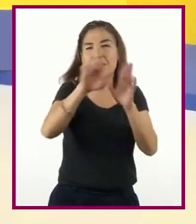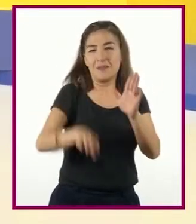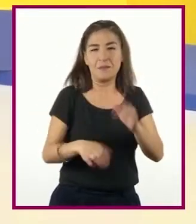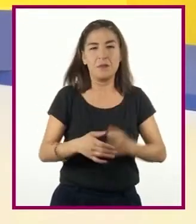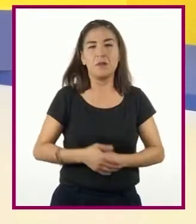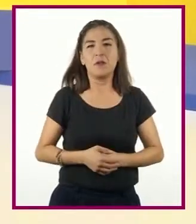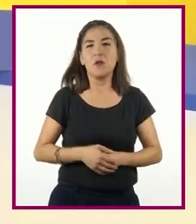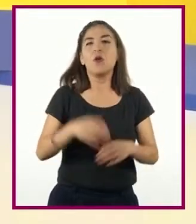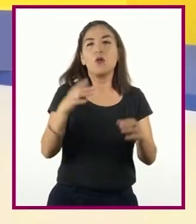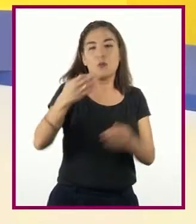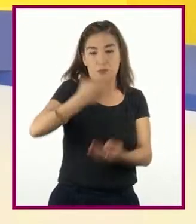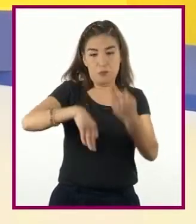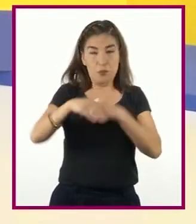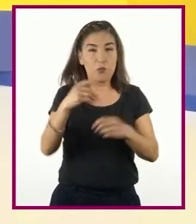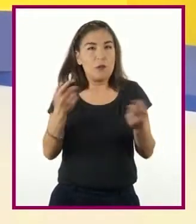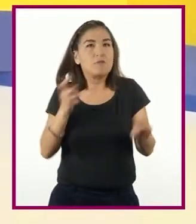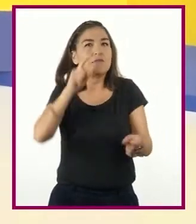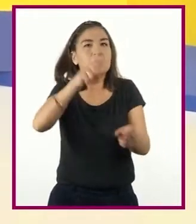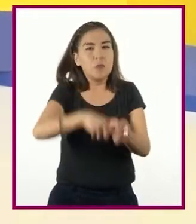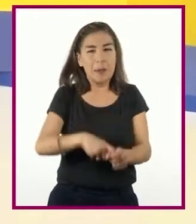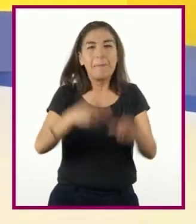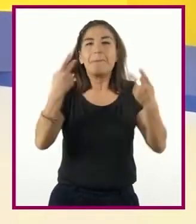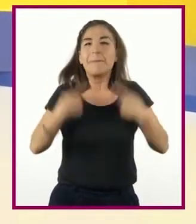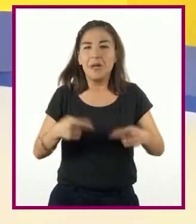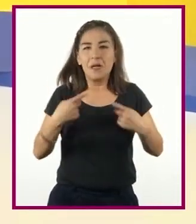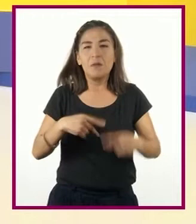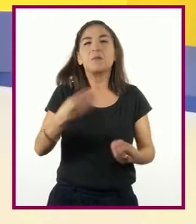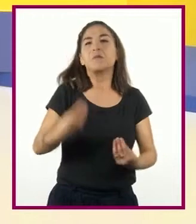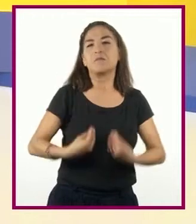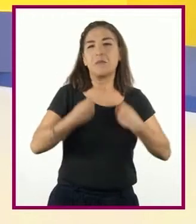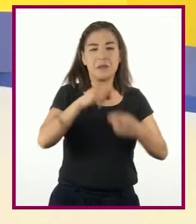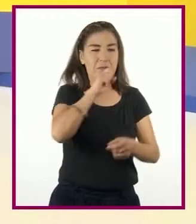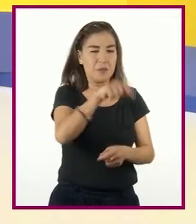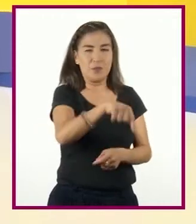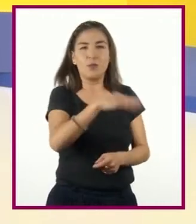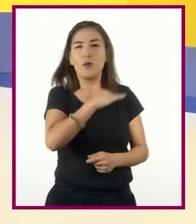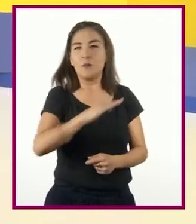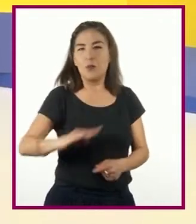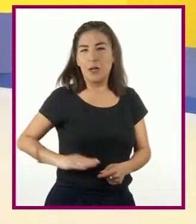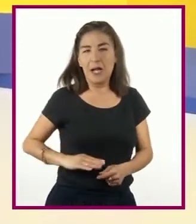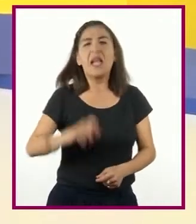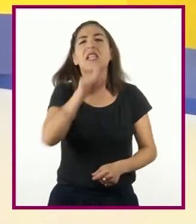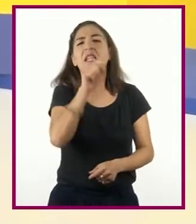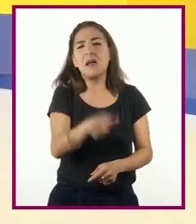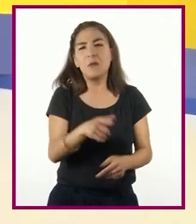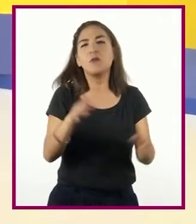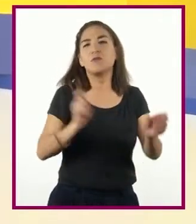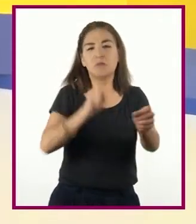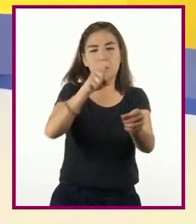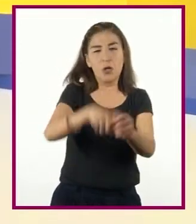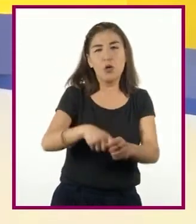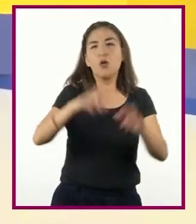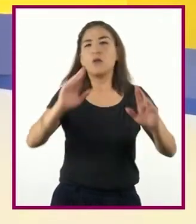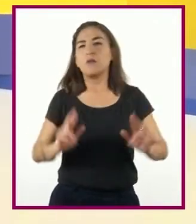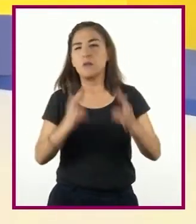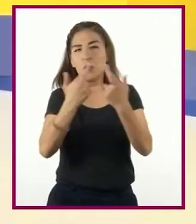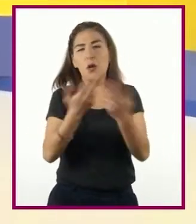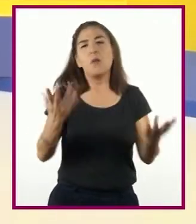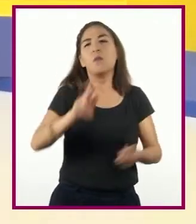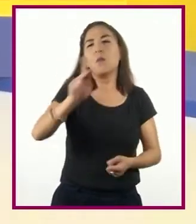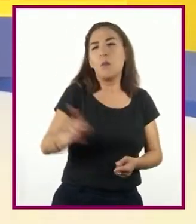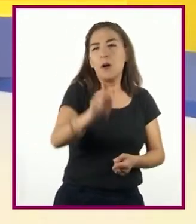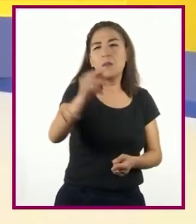somos parte del conjunto de personas que habitan en un municipio. También podemos pertenecer a una etnia o un pueblo